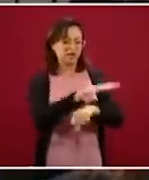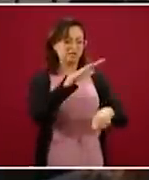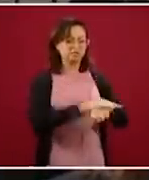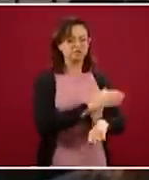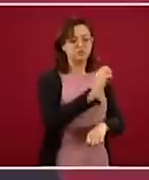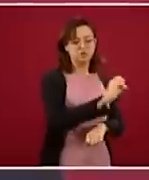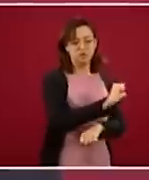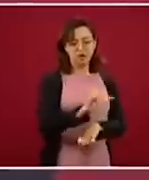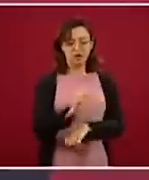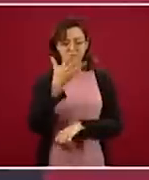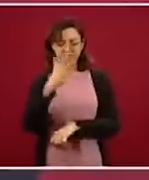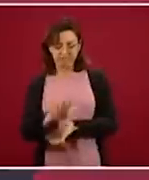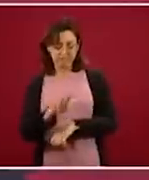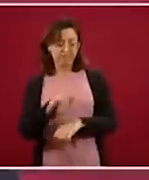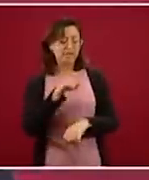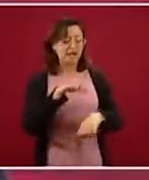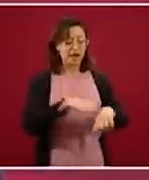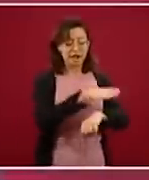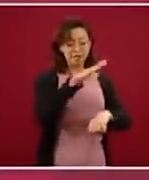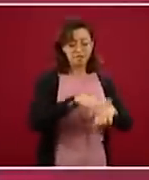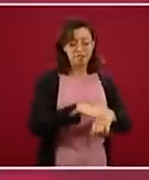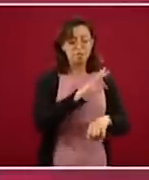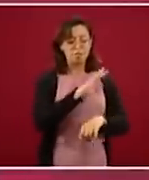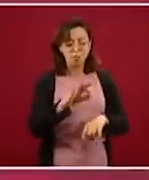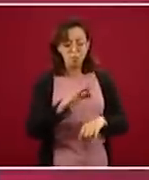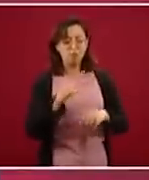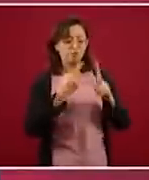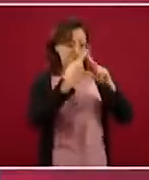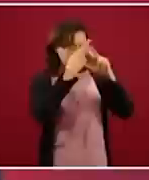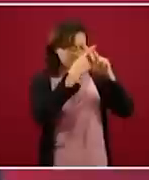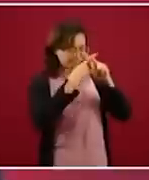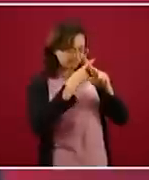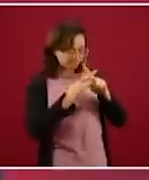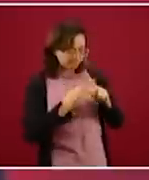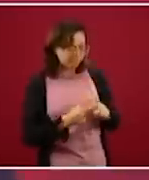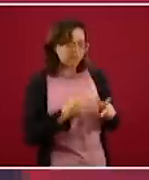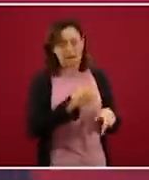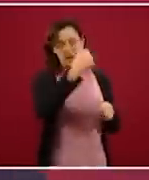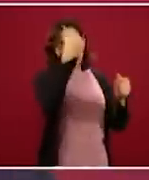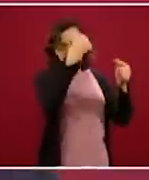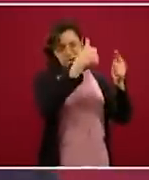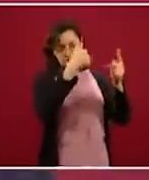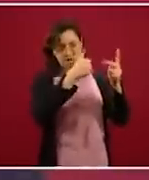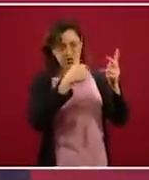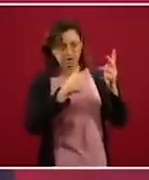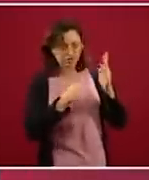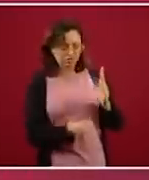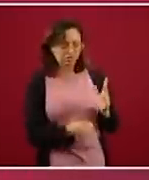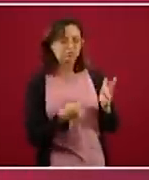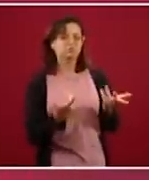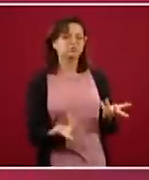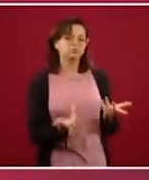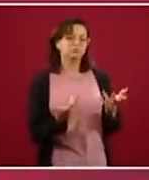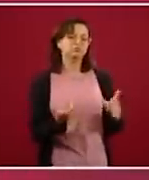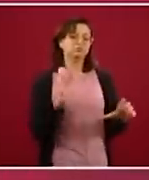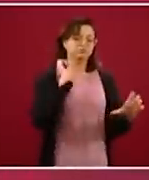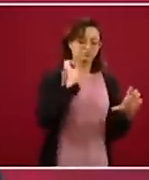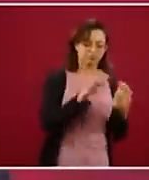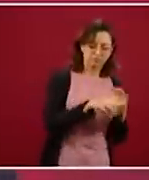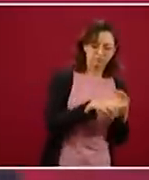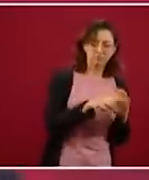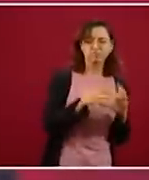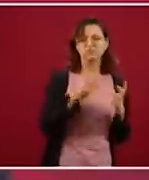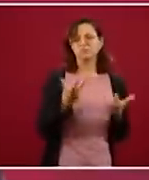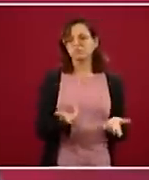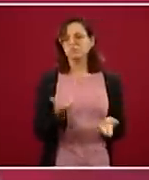10. Esta calificación se va construyendo con los indicadores que tiene cada caso en particular. Si viene una transferencia, poner un ejemplo de